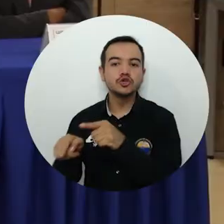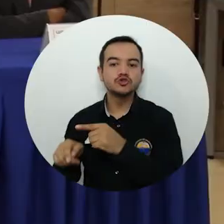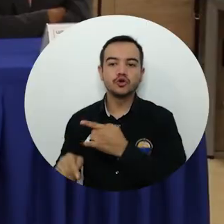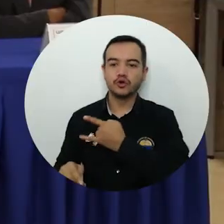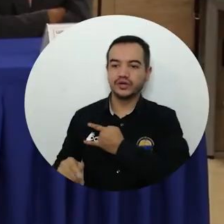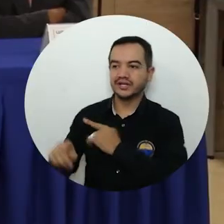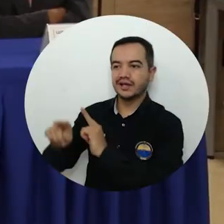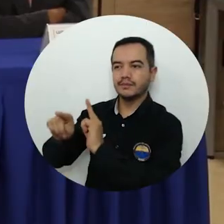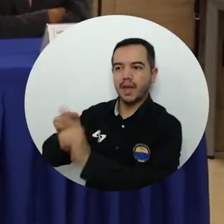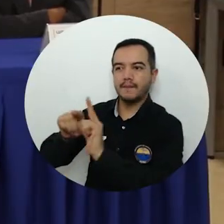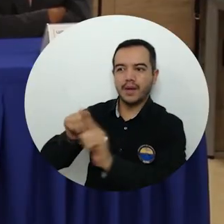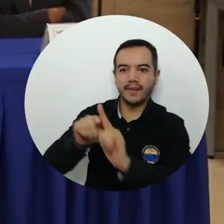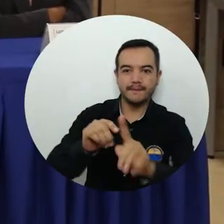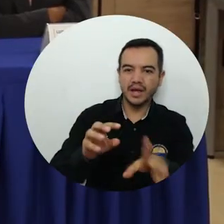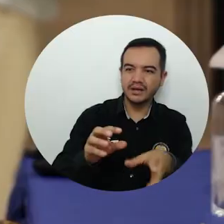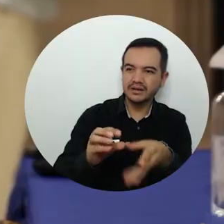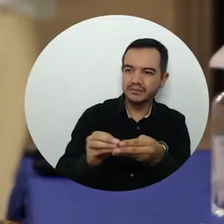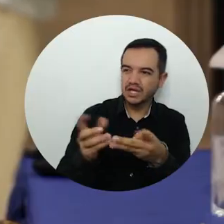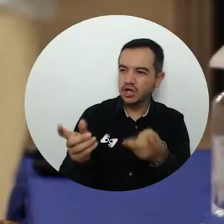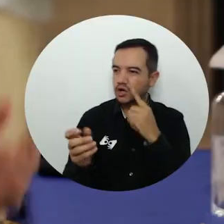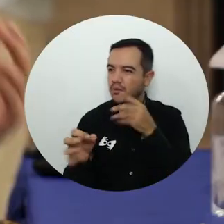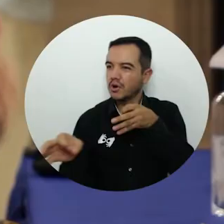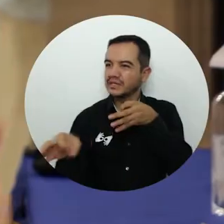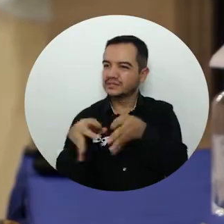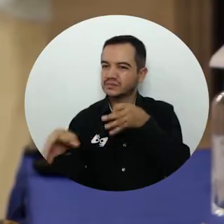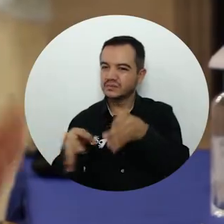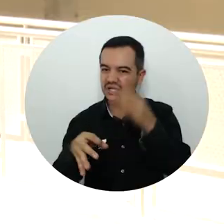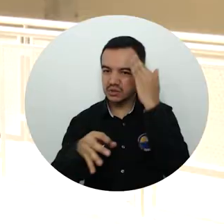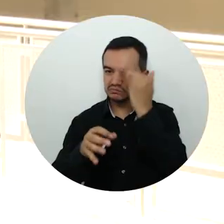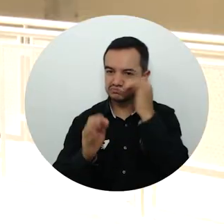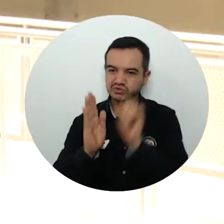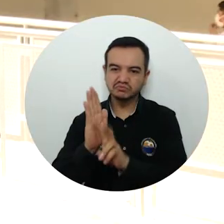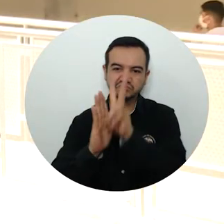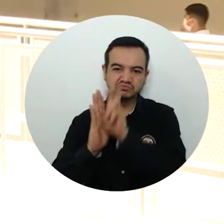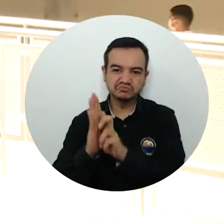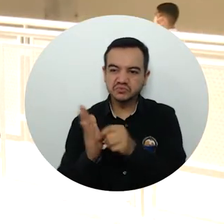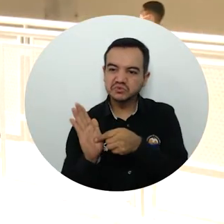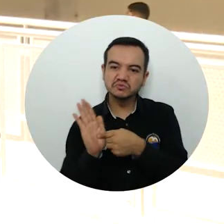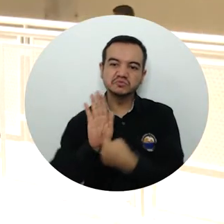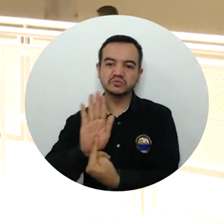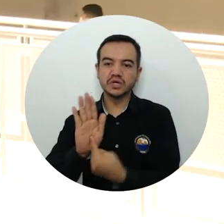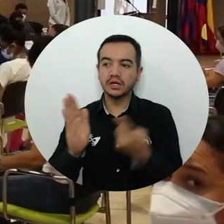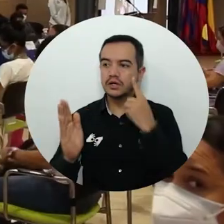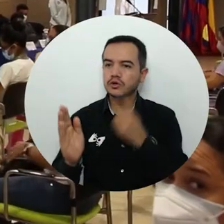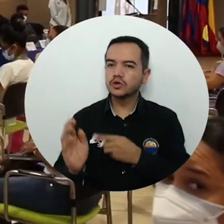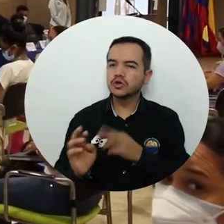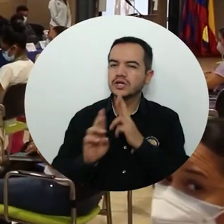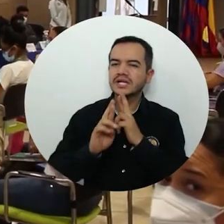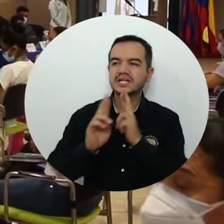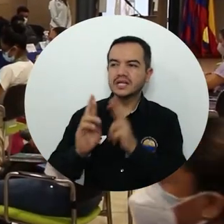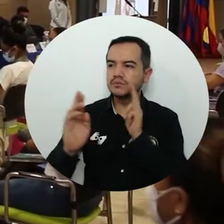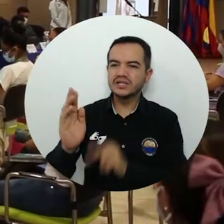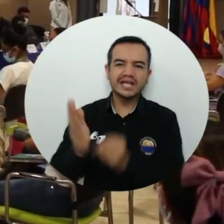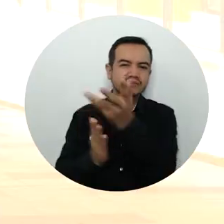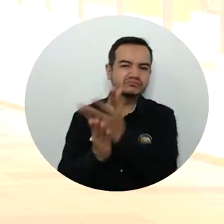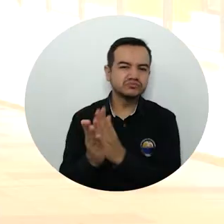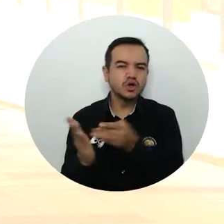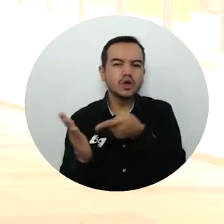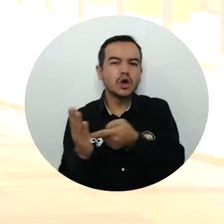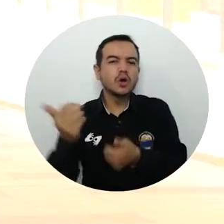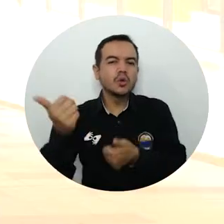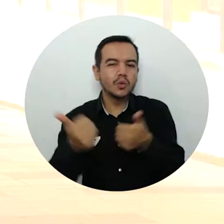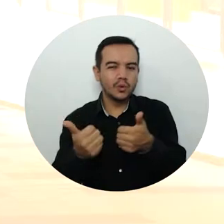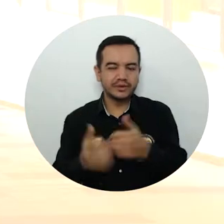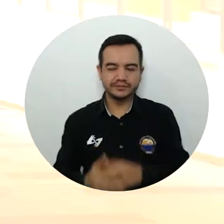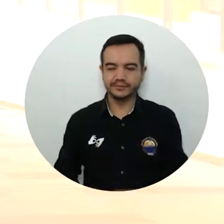y tratamos de responder de la forma más pedagógica posible qué vamos a estar evaluando en términos de resultados de aprendizaje. Los procesos de